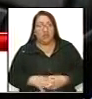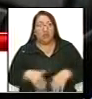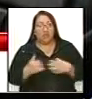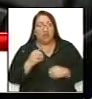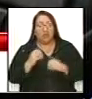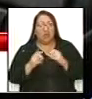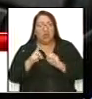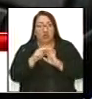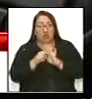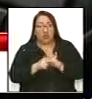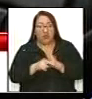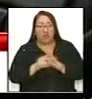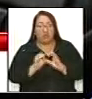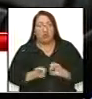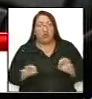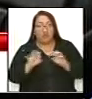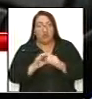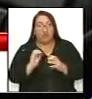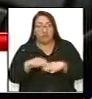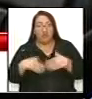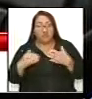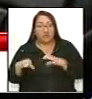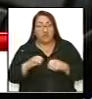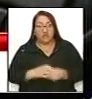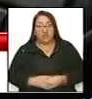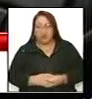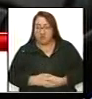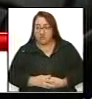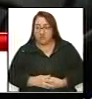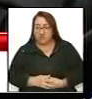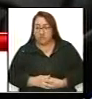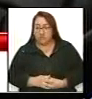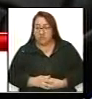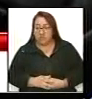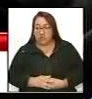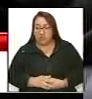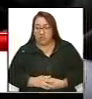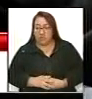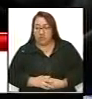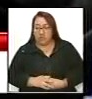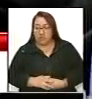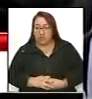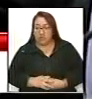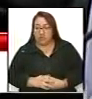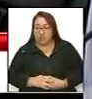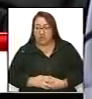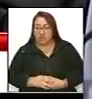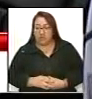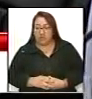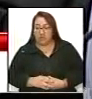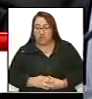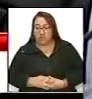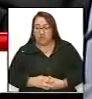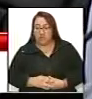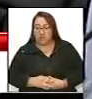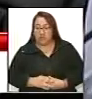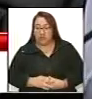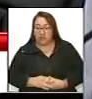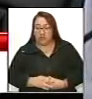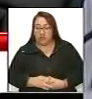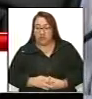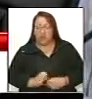y también la comisión puede actuar de oficio. Pero en la parte final